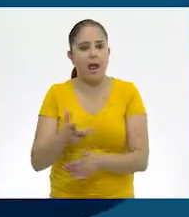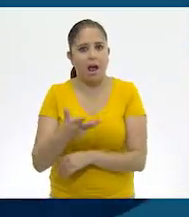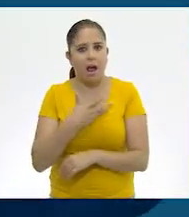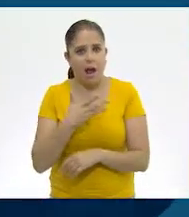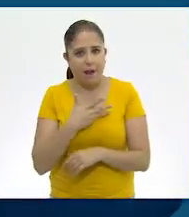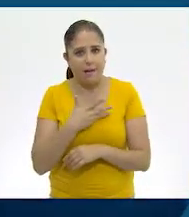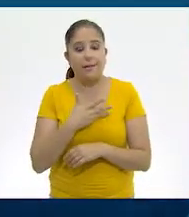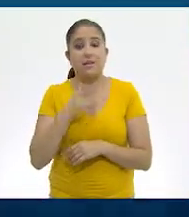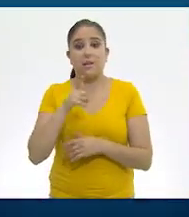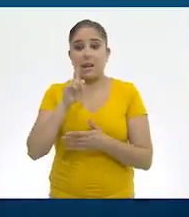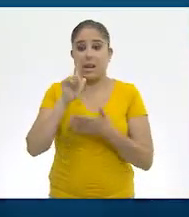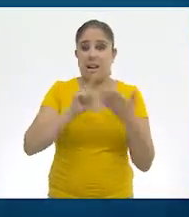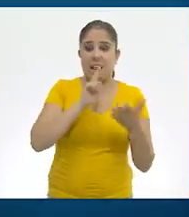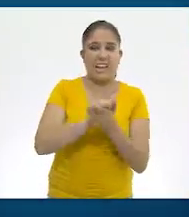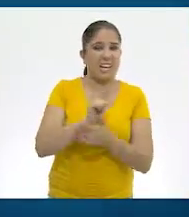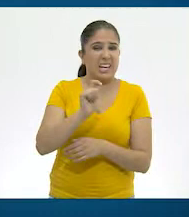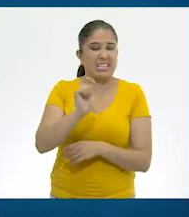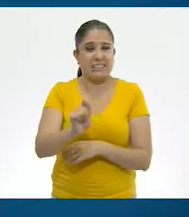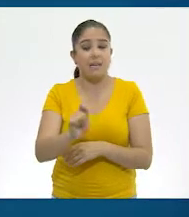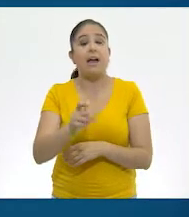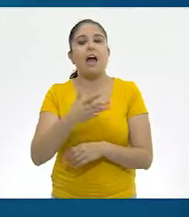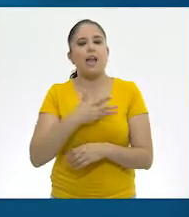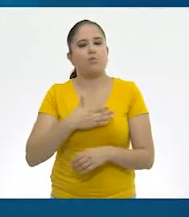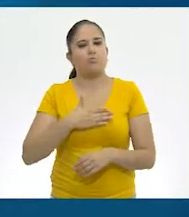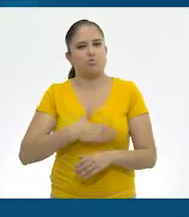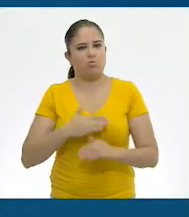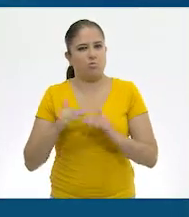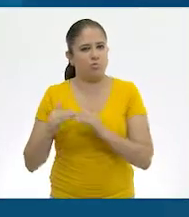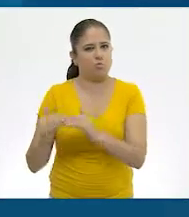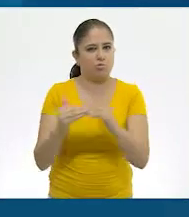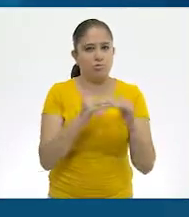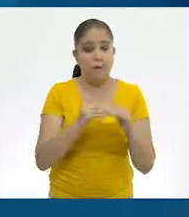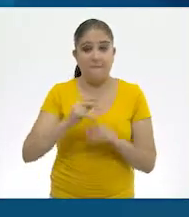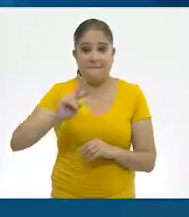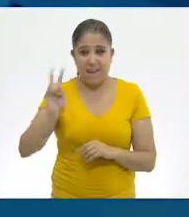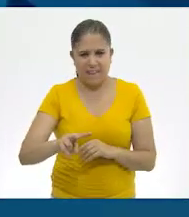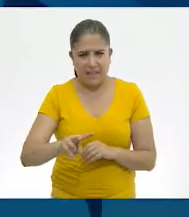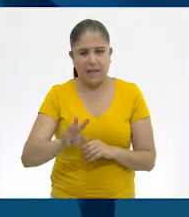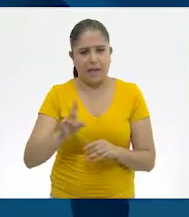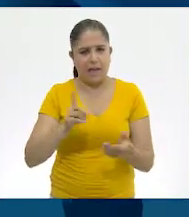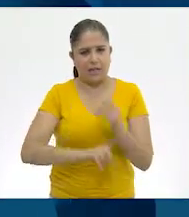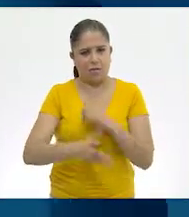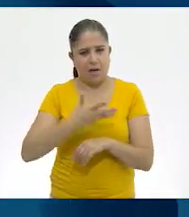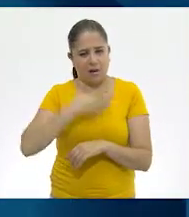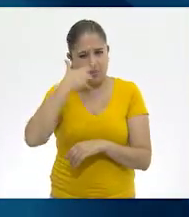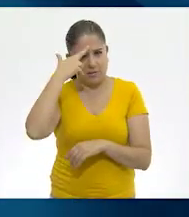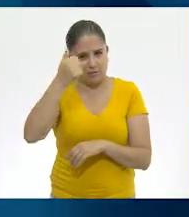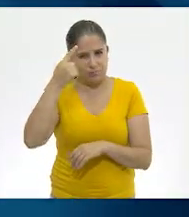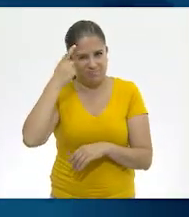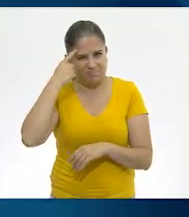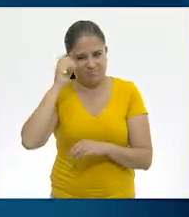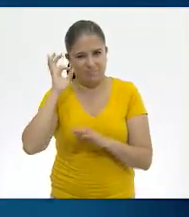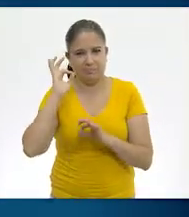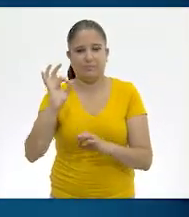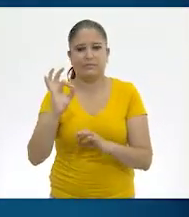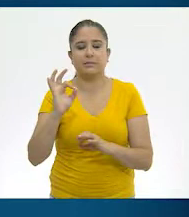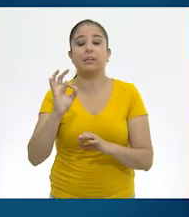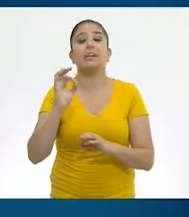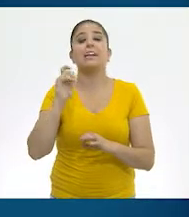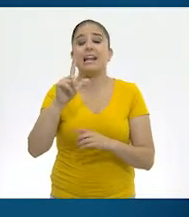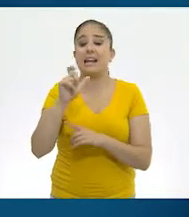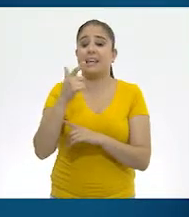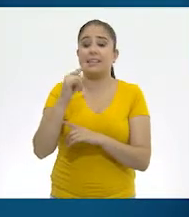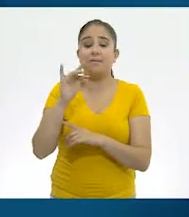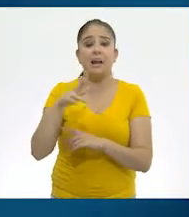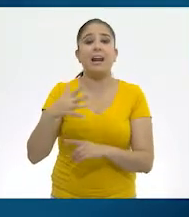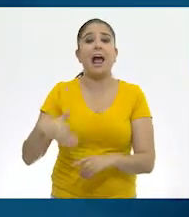Y que algo sea legítimo significa que se considera justo, que es verdadero o razonable. Por lo tanto, legitimar significa lograr